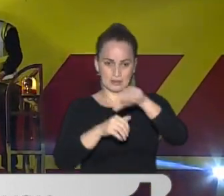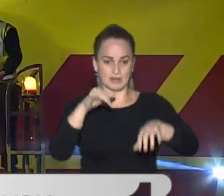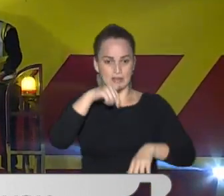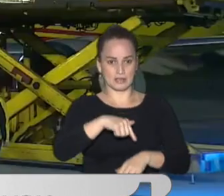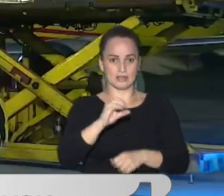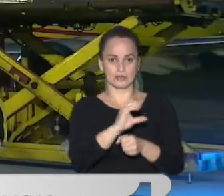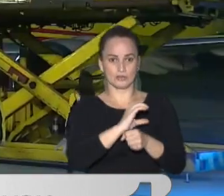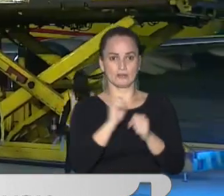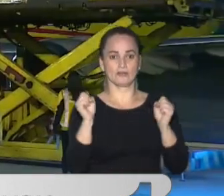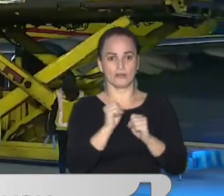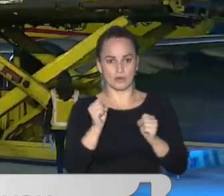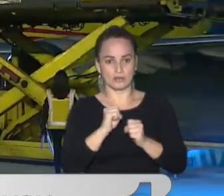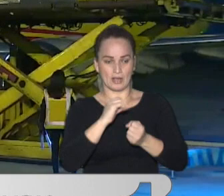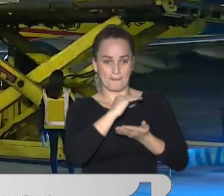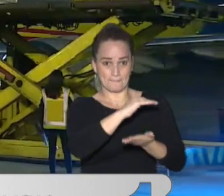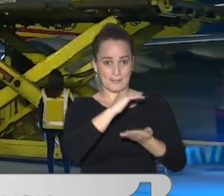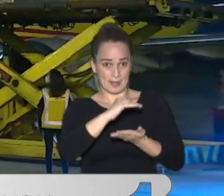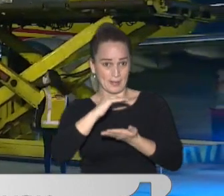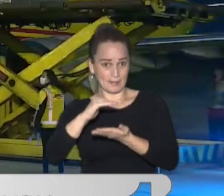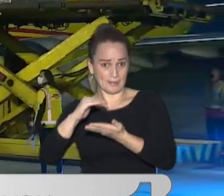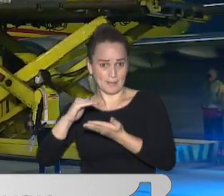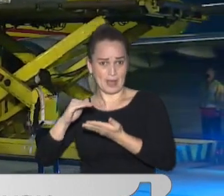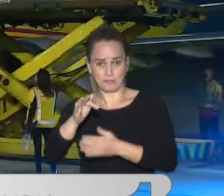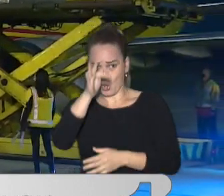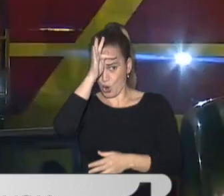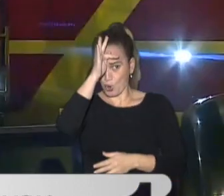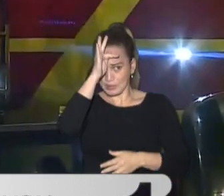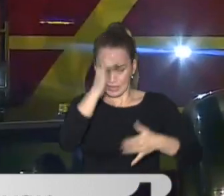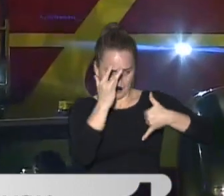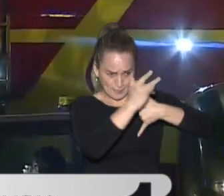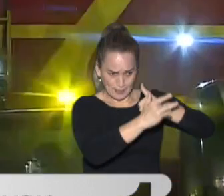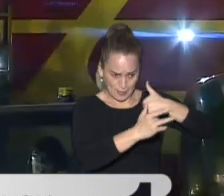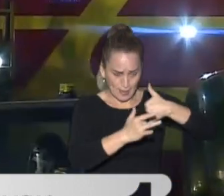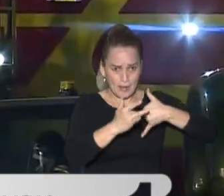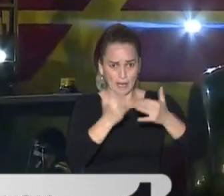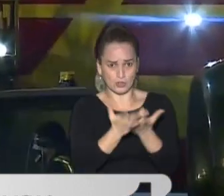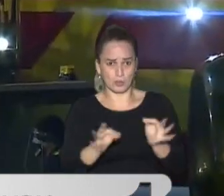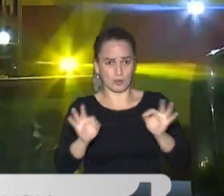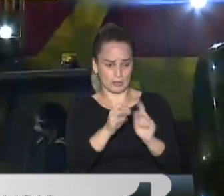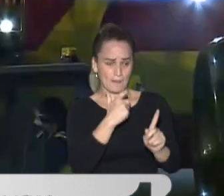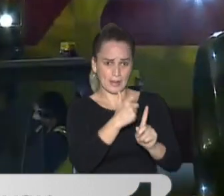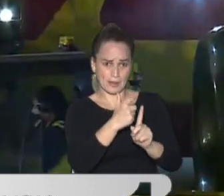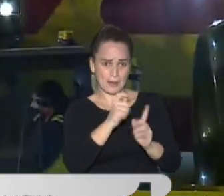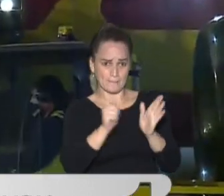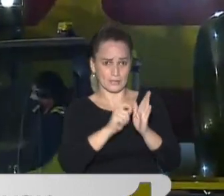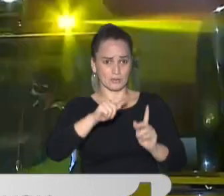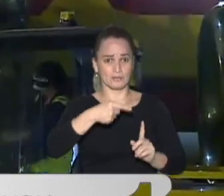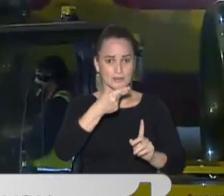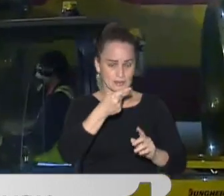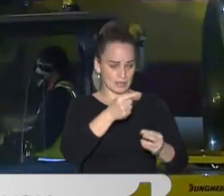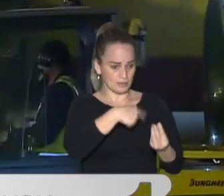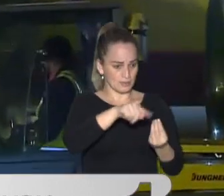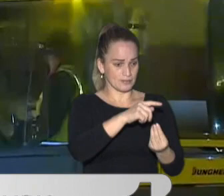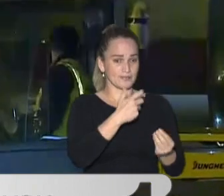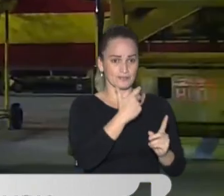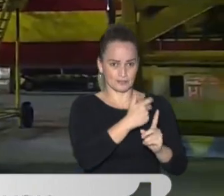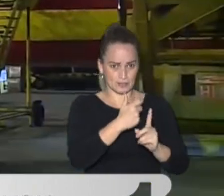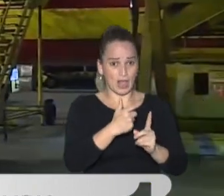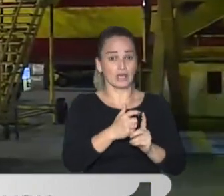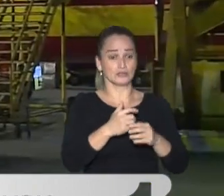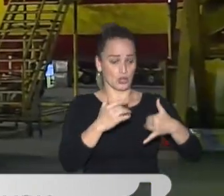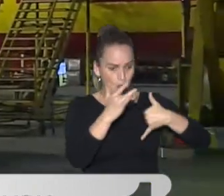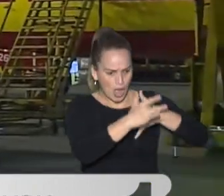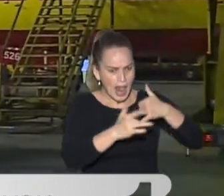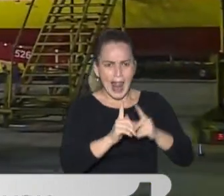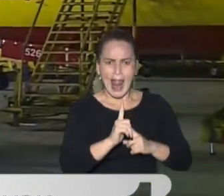llegados biológicos serán distribuidos a nivel nacional para avanzar en la inmunización de personal de primera línea de atención, incluso a las zonas más alejadas del país